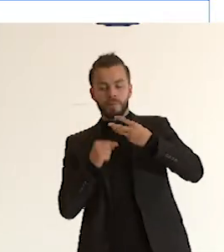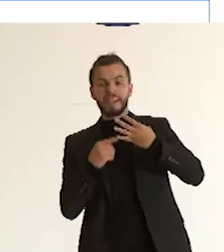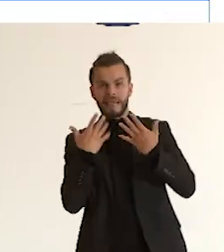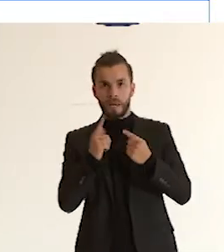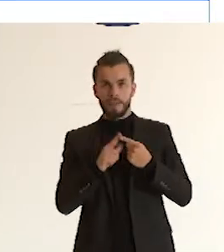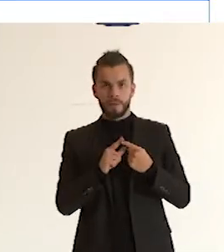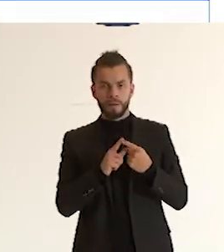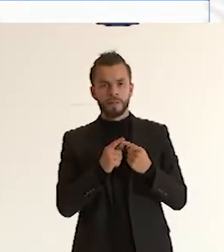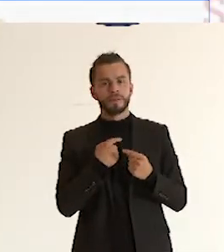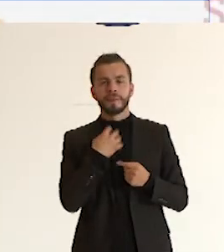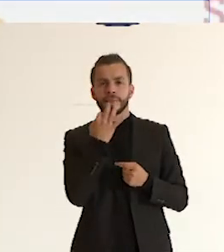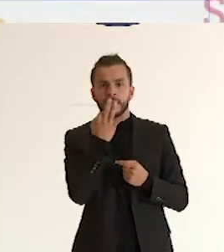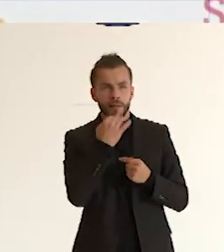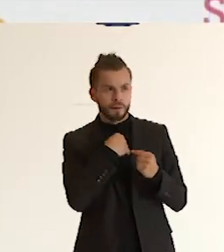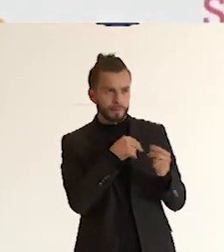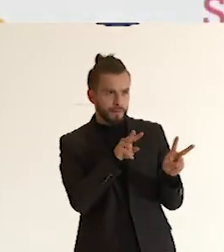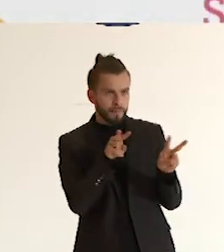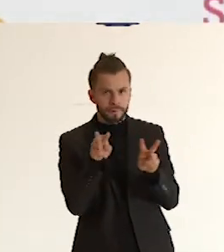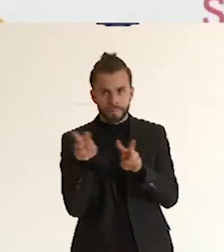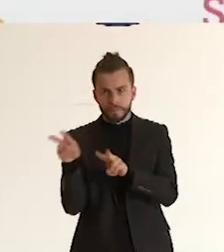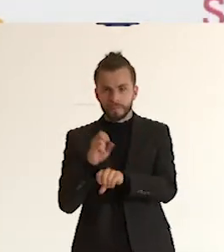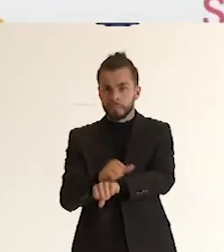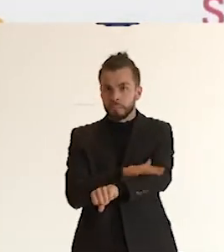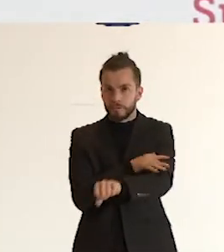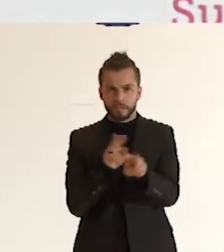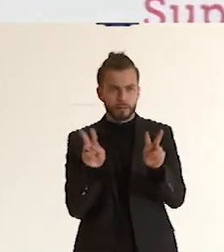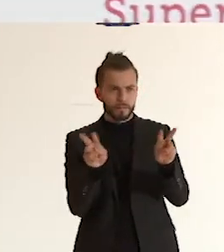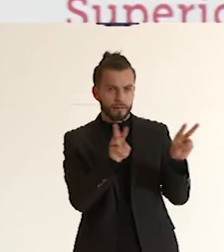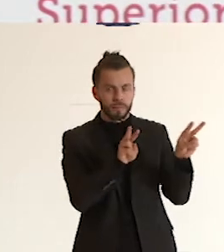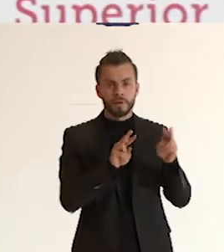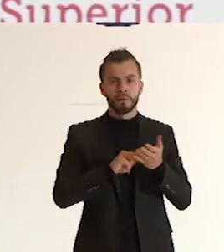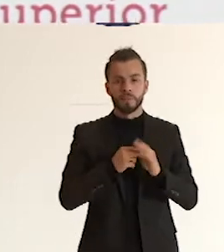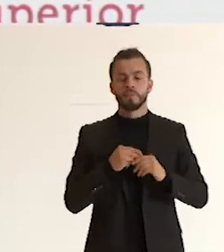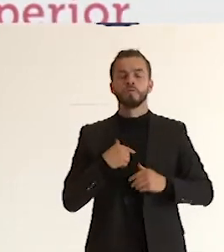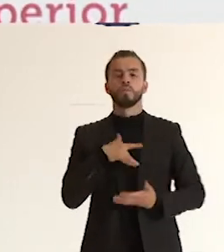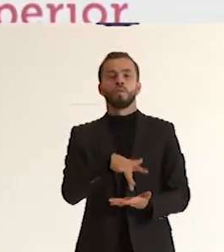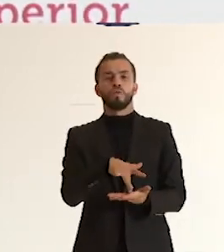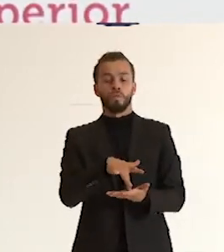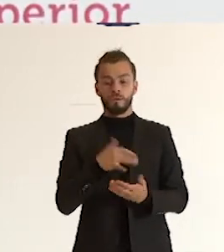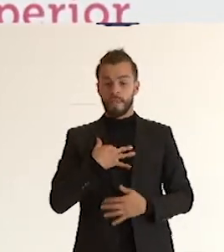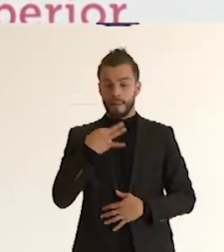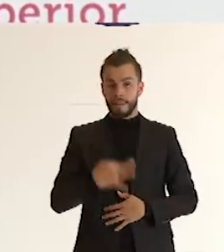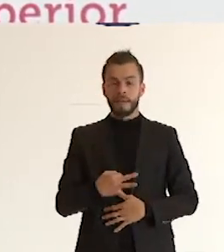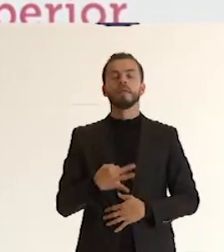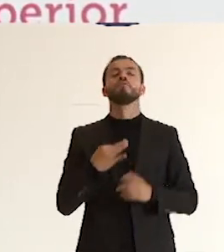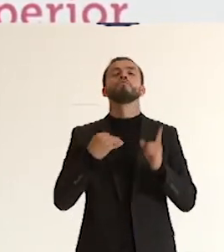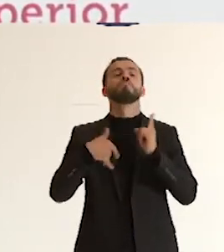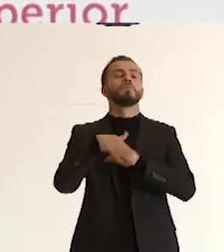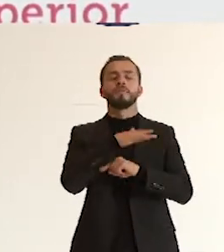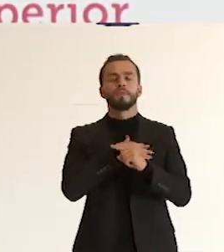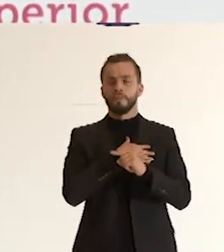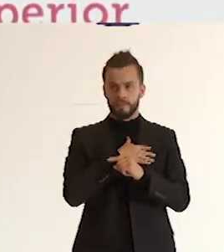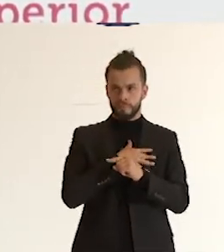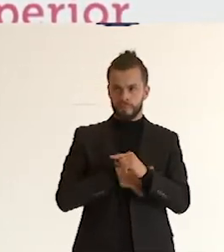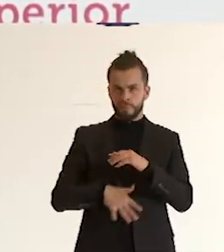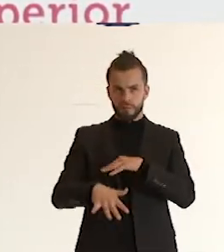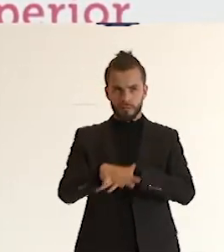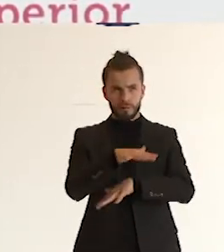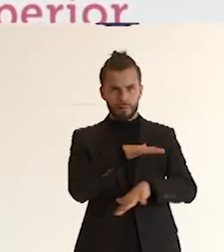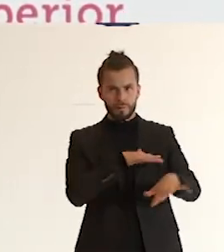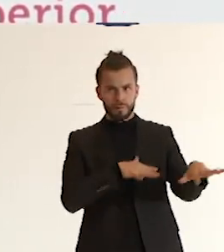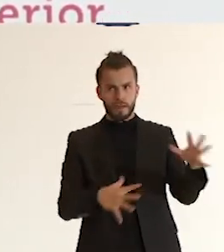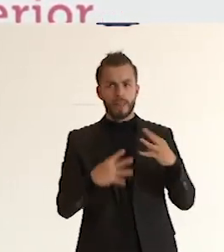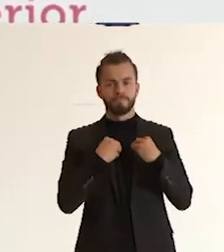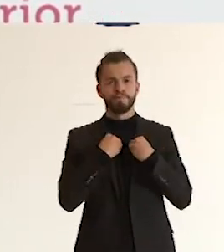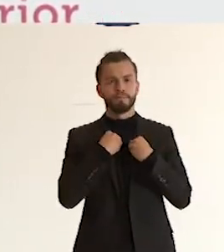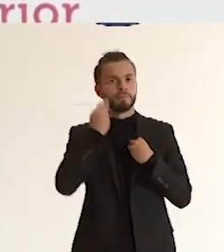y esa sensibilidad es interpretar las implicaciones éticas de una situación que cuando estemos frente a una situación nos demos